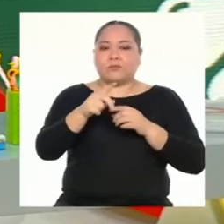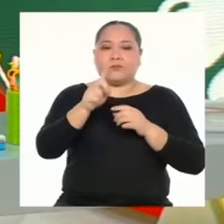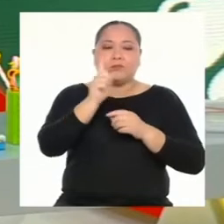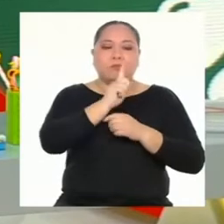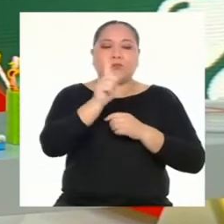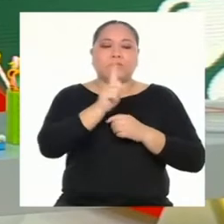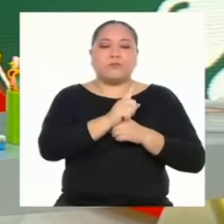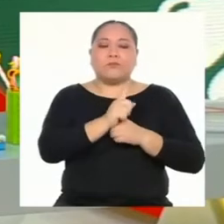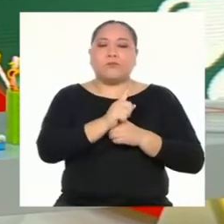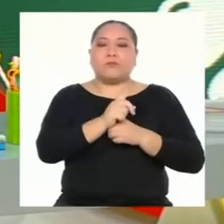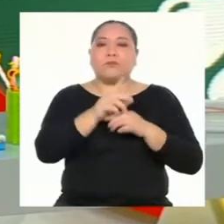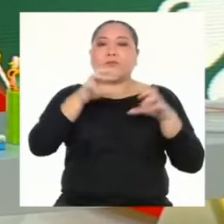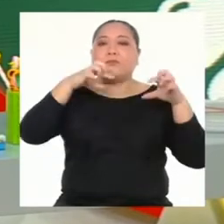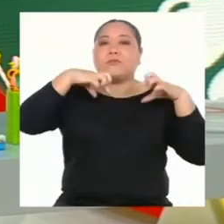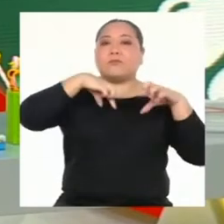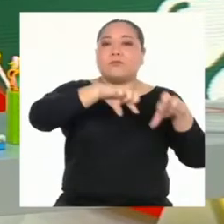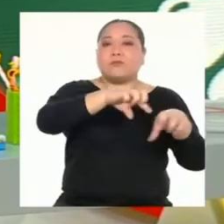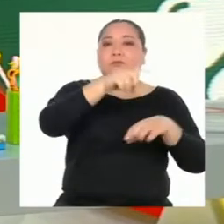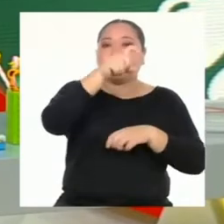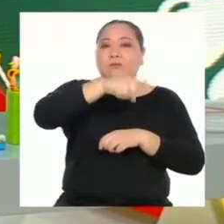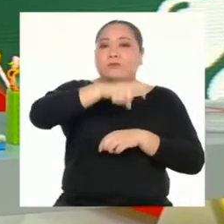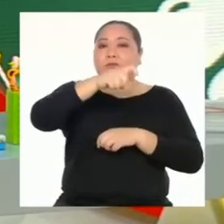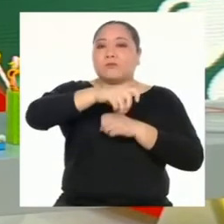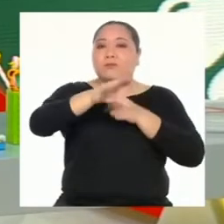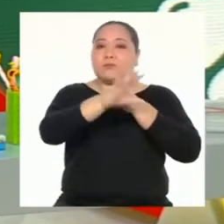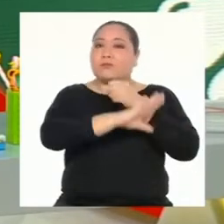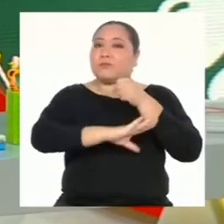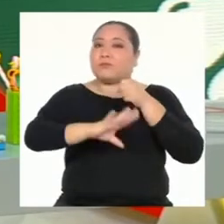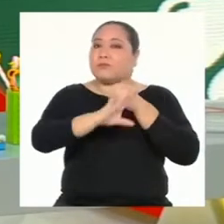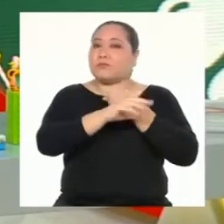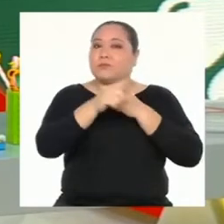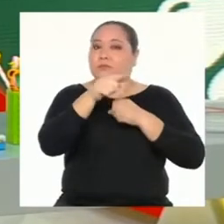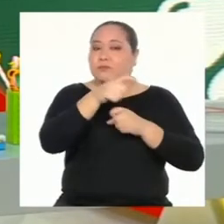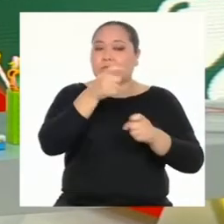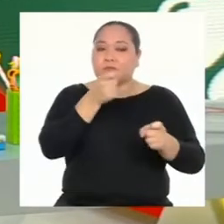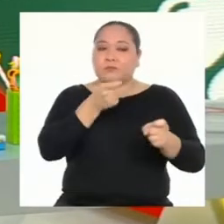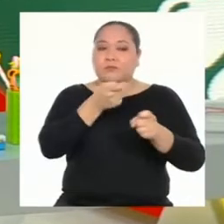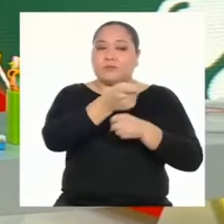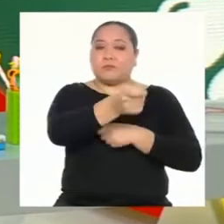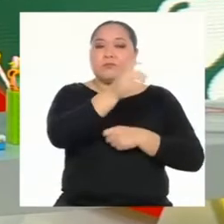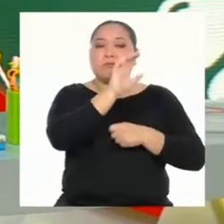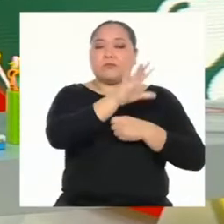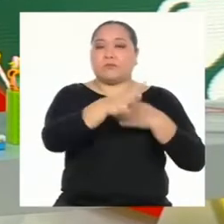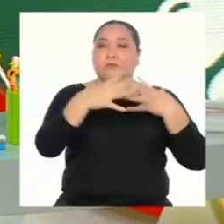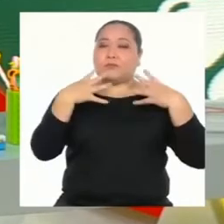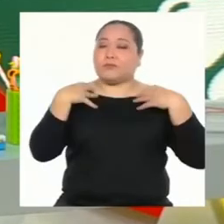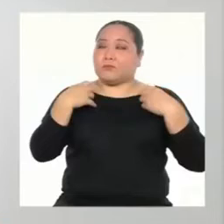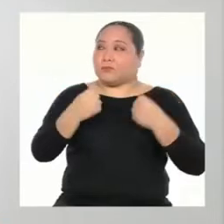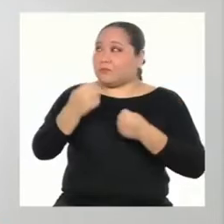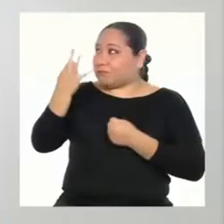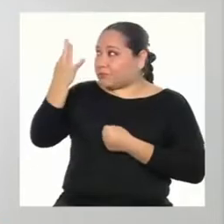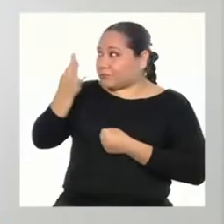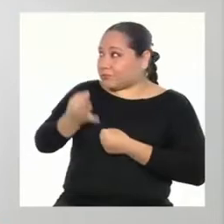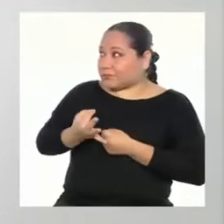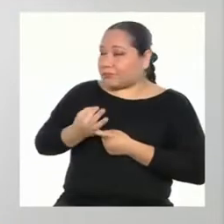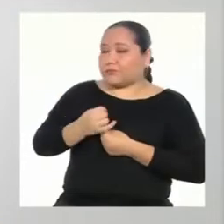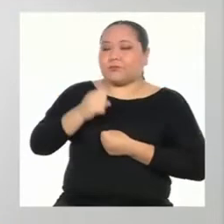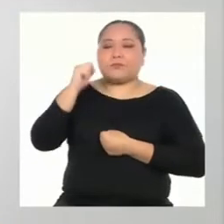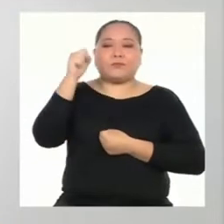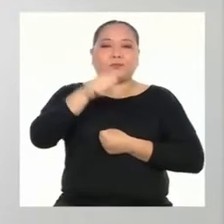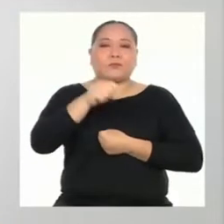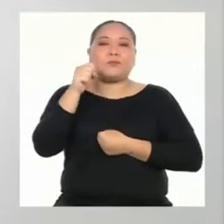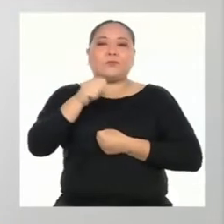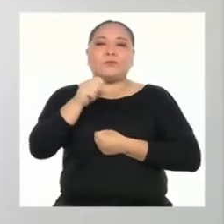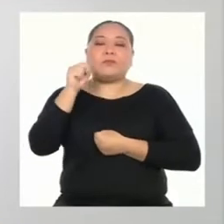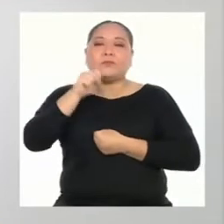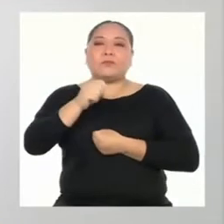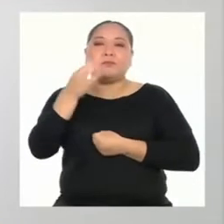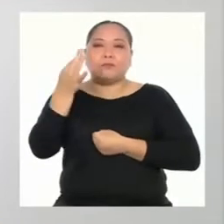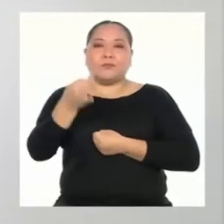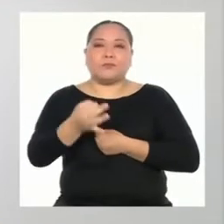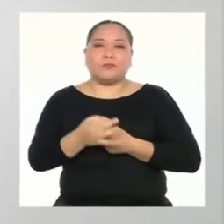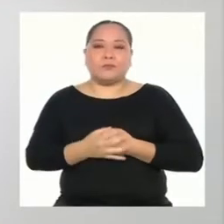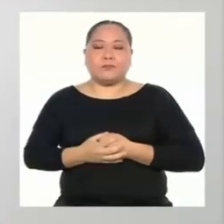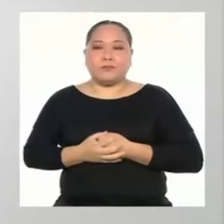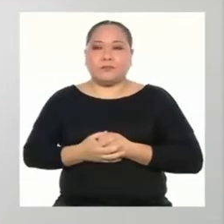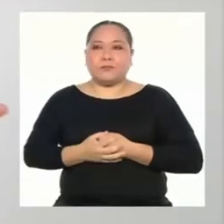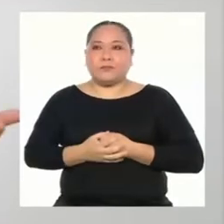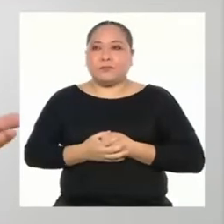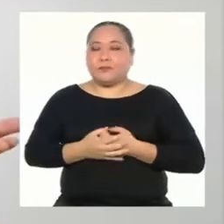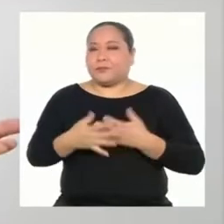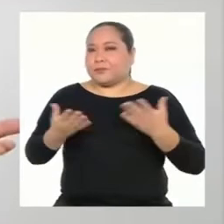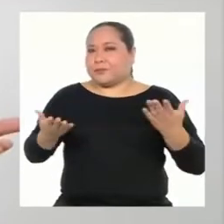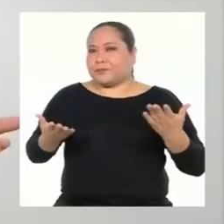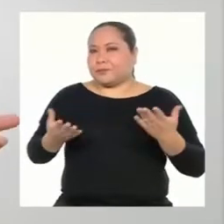sus necesidades básicas, ya que se ocasiona un daño a su salud. ¿No, profesora? Muy cierto, Rodrigo.